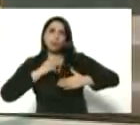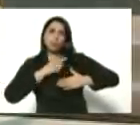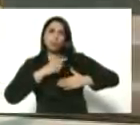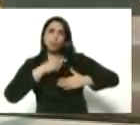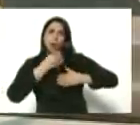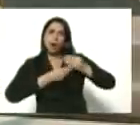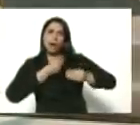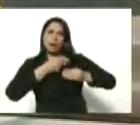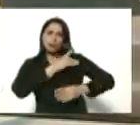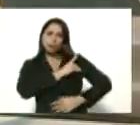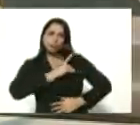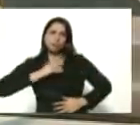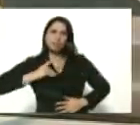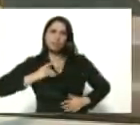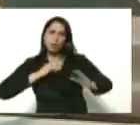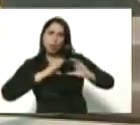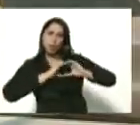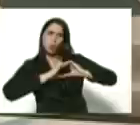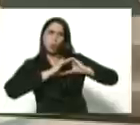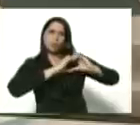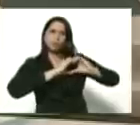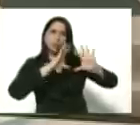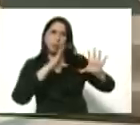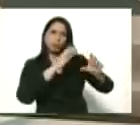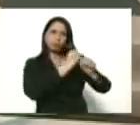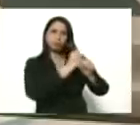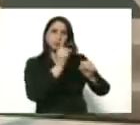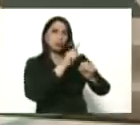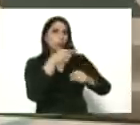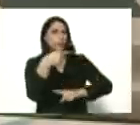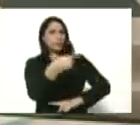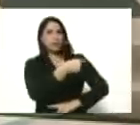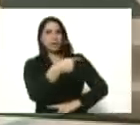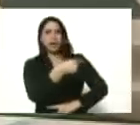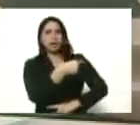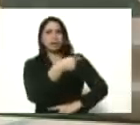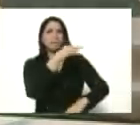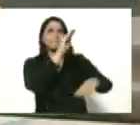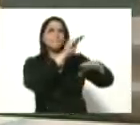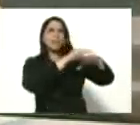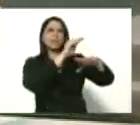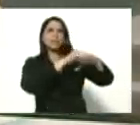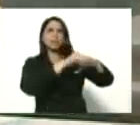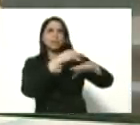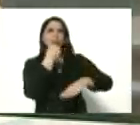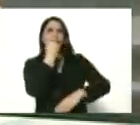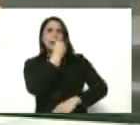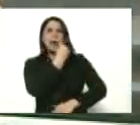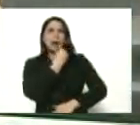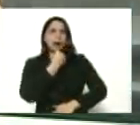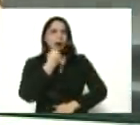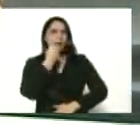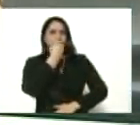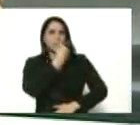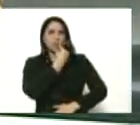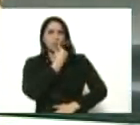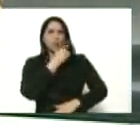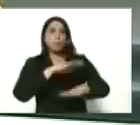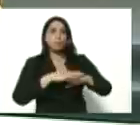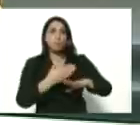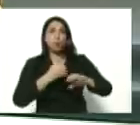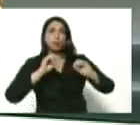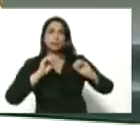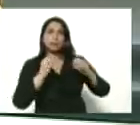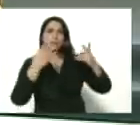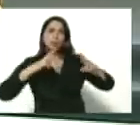concedido el deseo de su corazón y no lo negaste la petición de sus labios. Porque le has salido